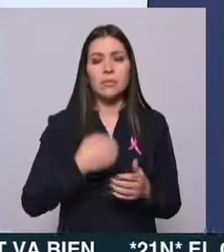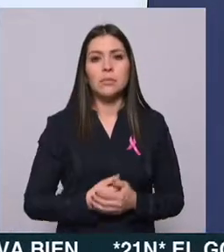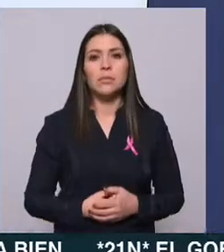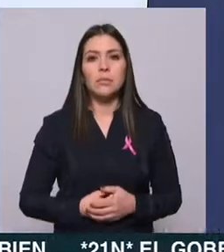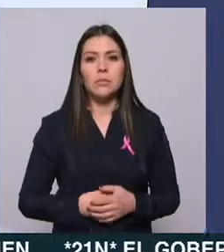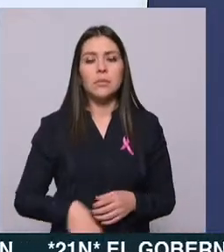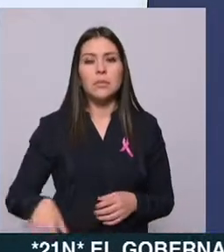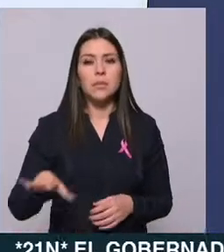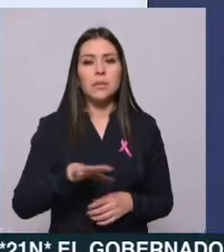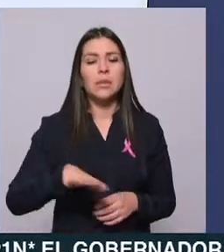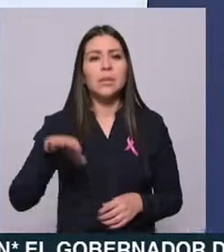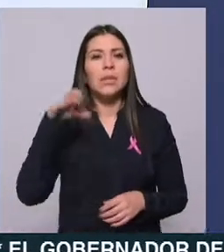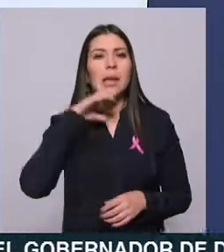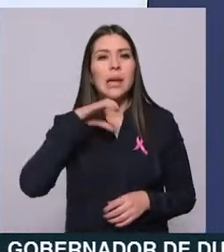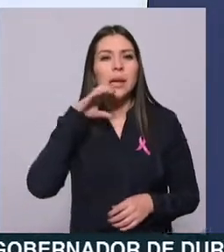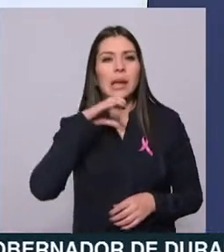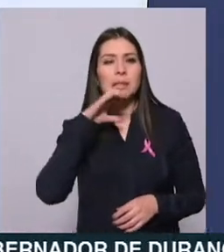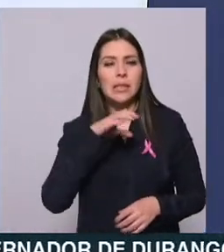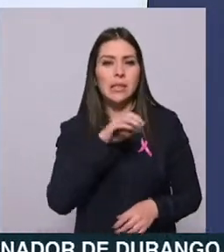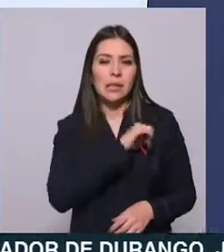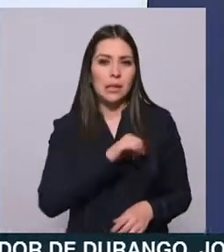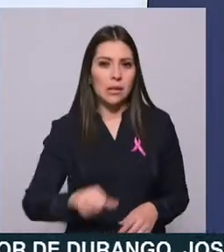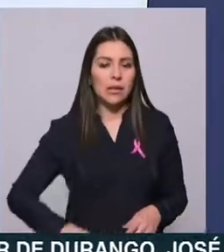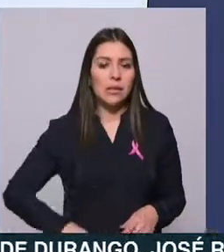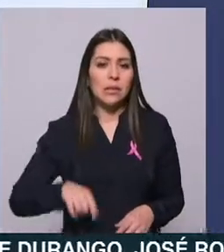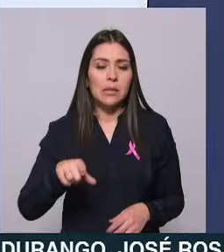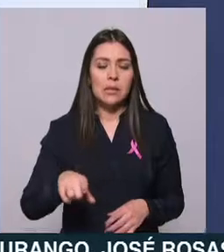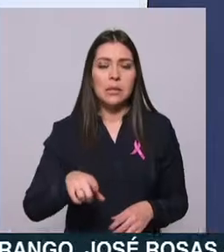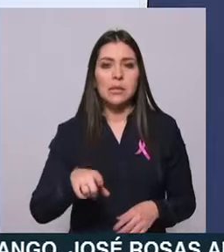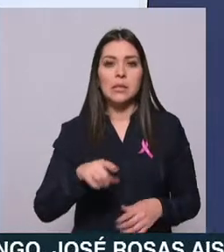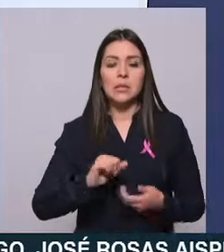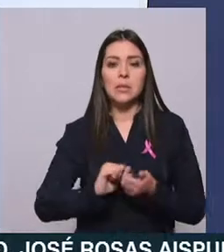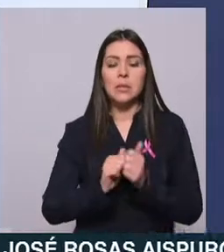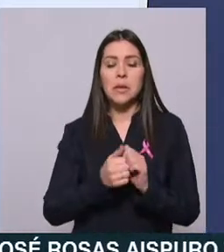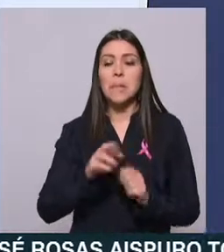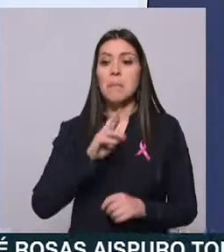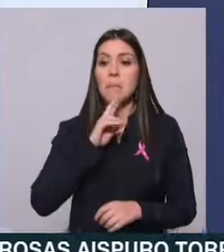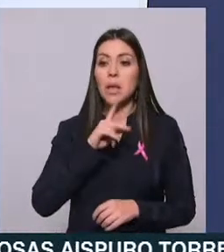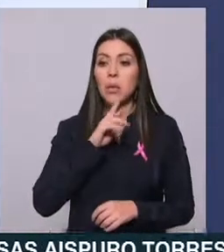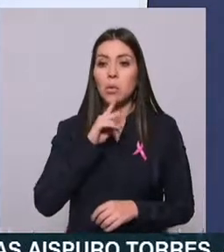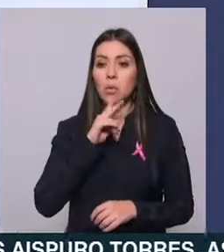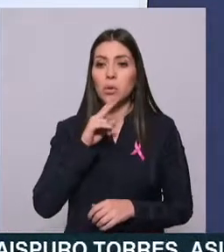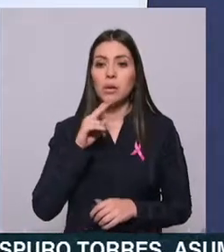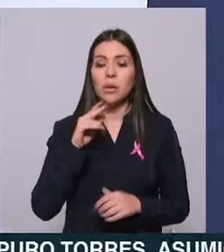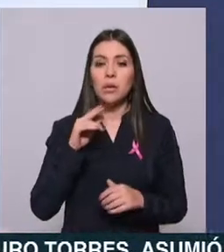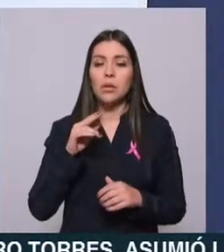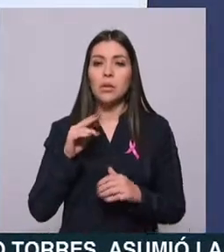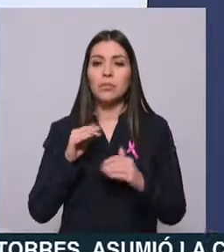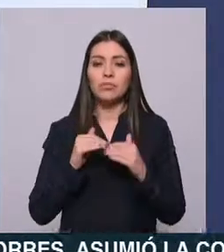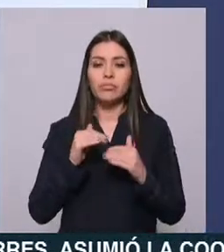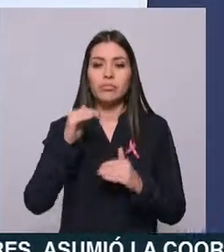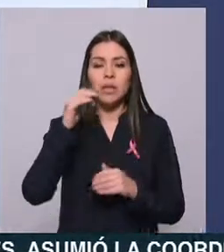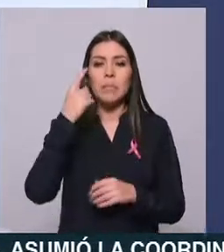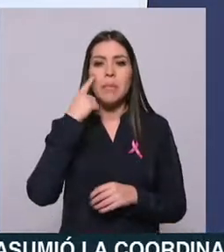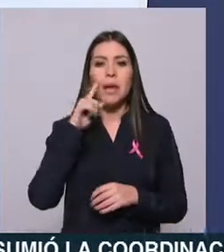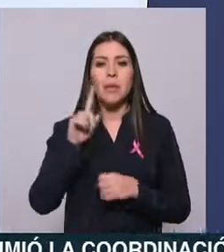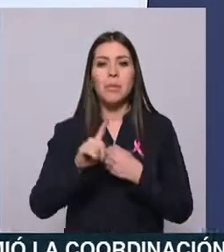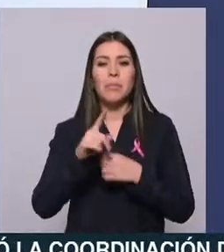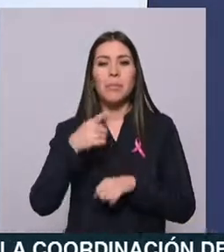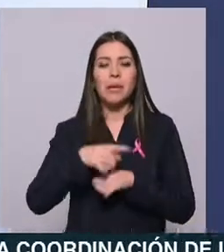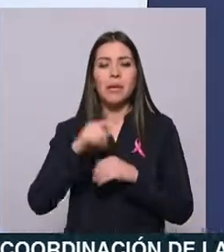la alcaldía Venustiano Carranza fue la que tuvo mejor efectividad en bajar la incidencia delictiva, con una